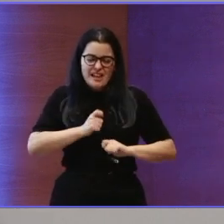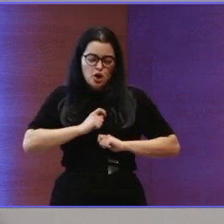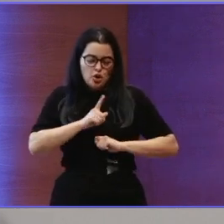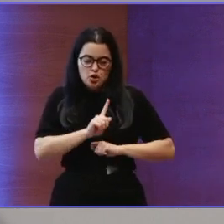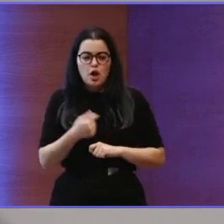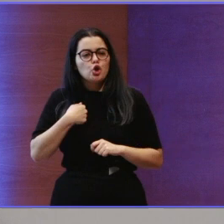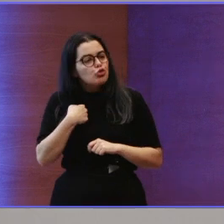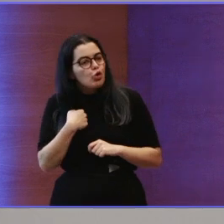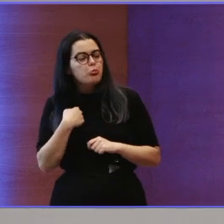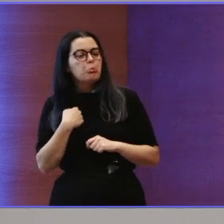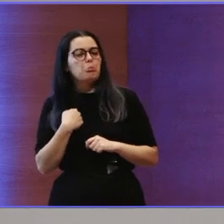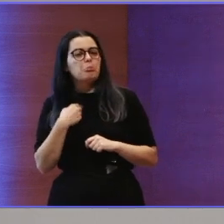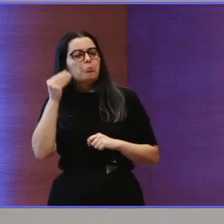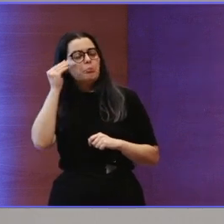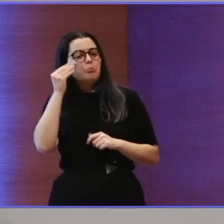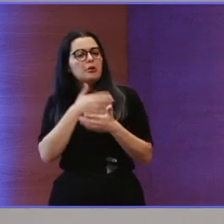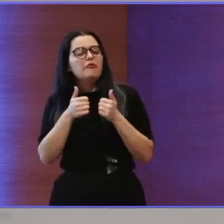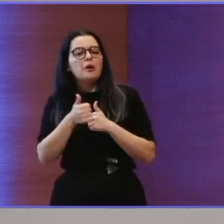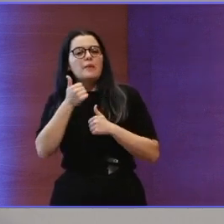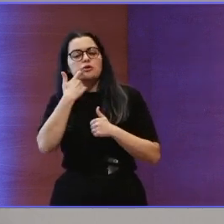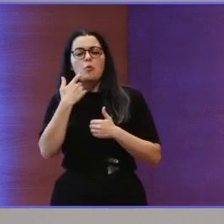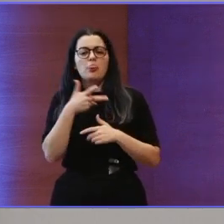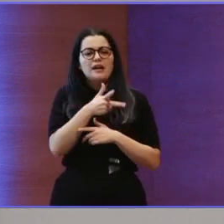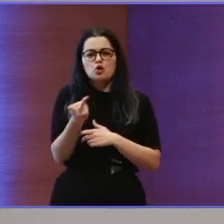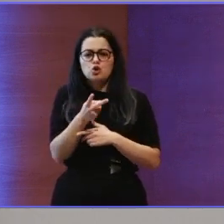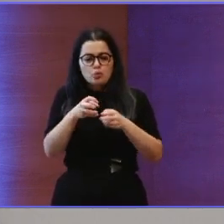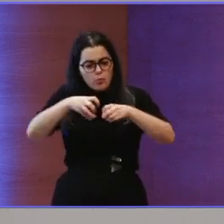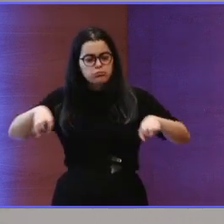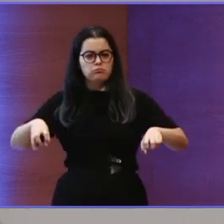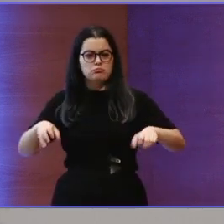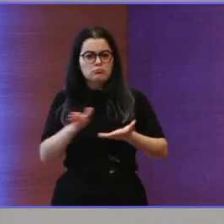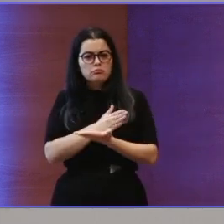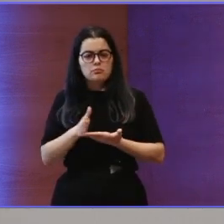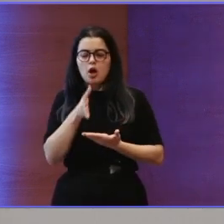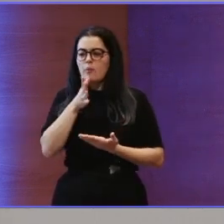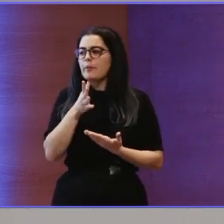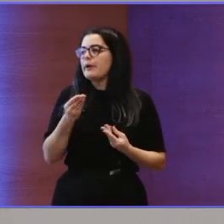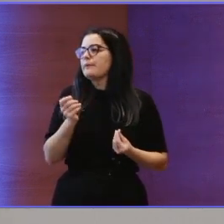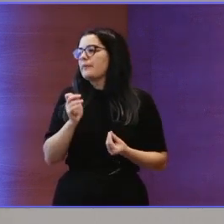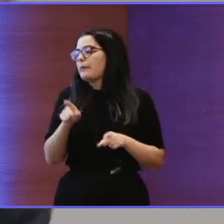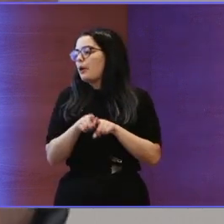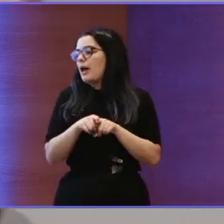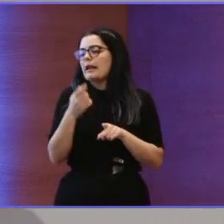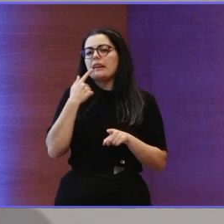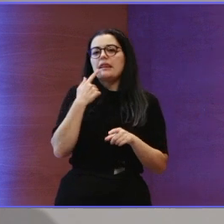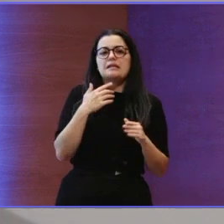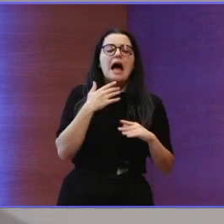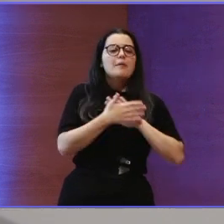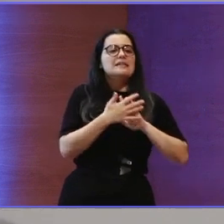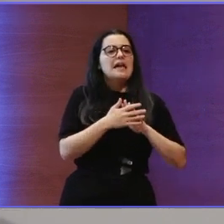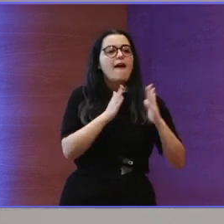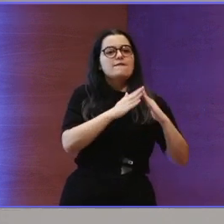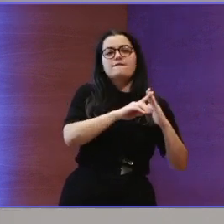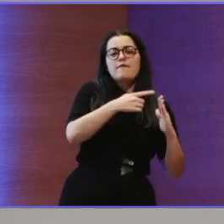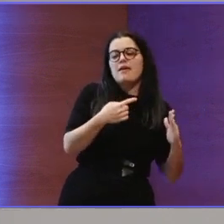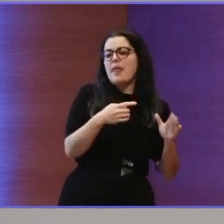partidaria de una desvinculación de los dos derechos otra cosa es que pues como cuando vinculas tener vivienda con otros o sea luego en la